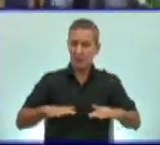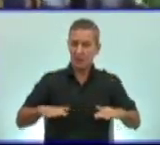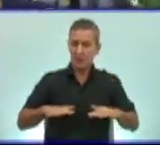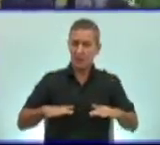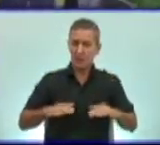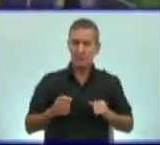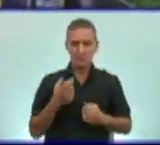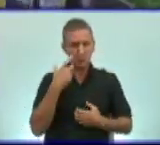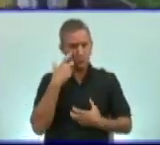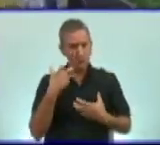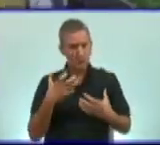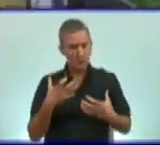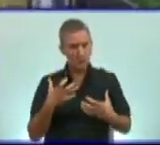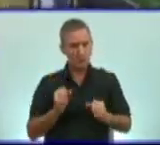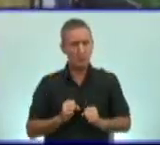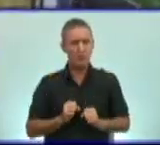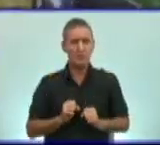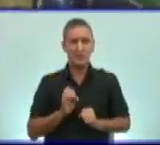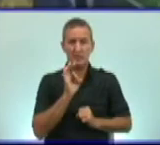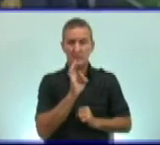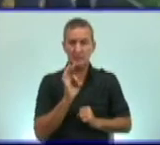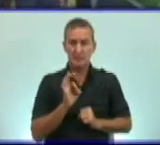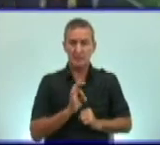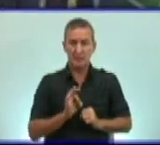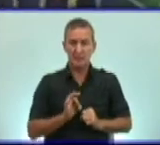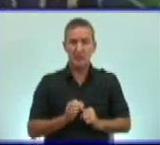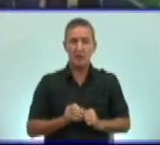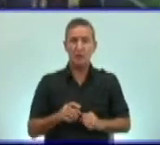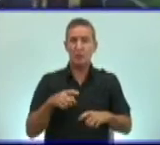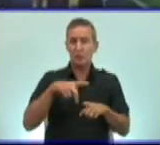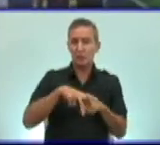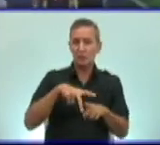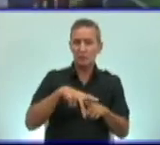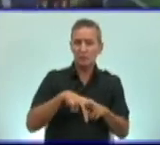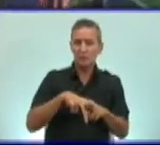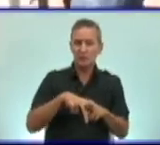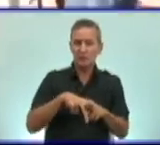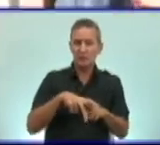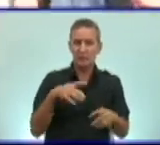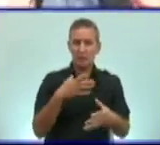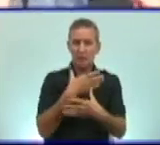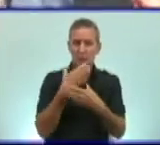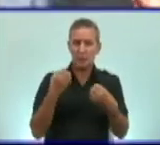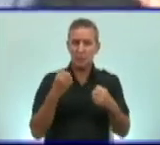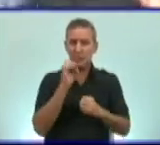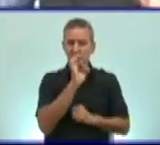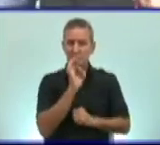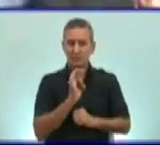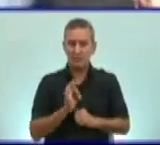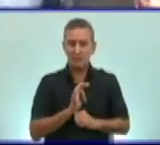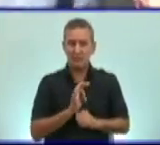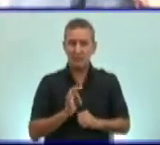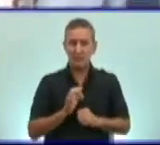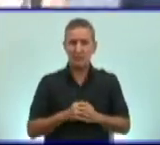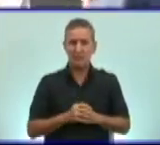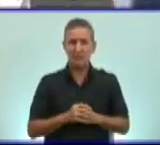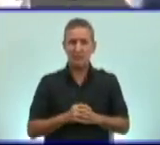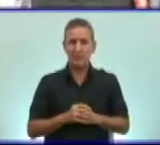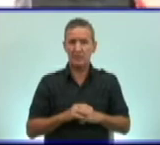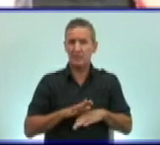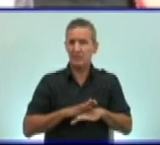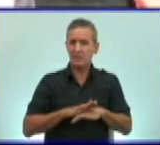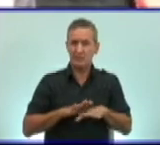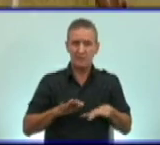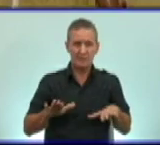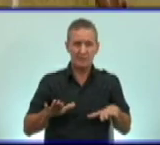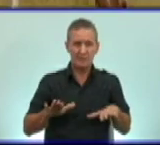electrolitos. Y es que cuando un caballo se deshidrata, solamente una deshidratación del 3% ya va a